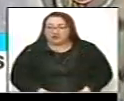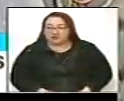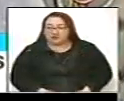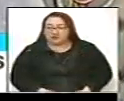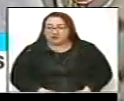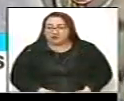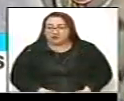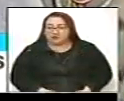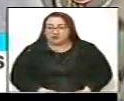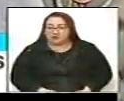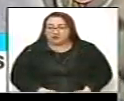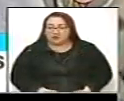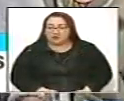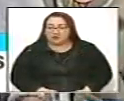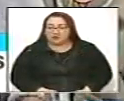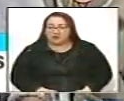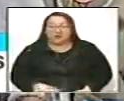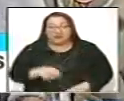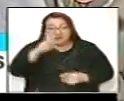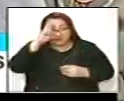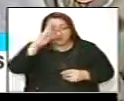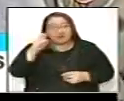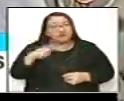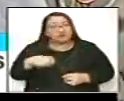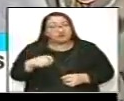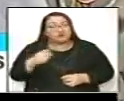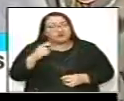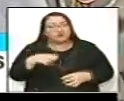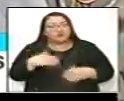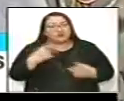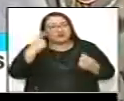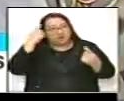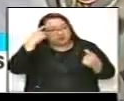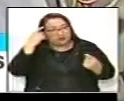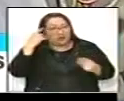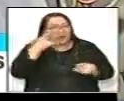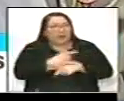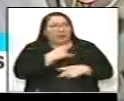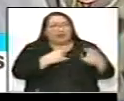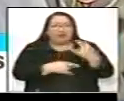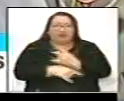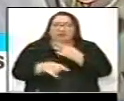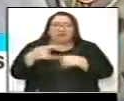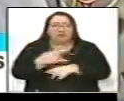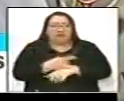entender? El respeto es necesario, porque no puedo empezar insultando,